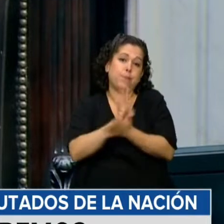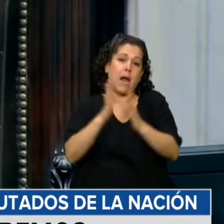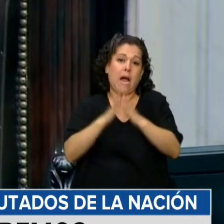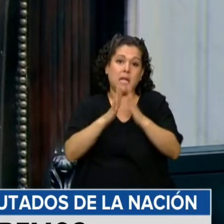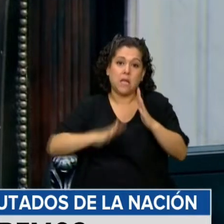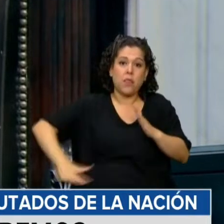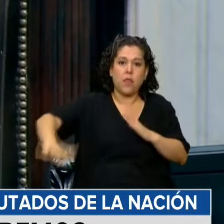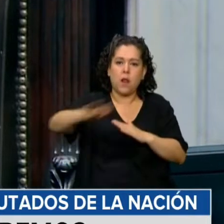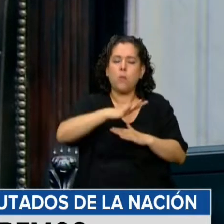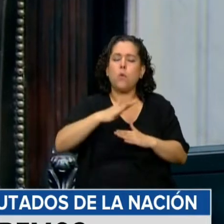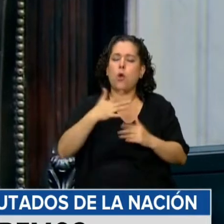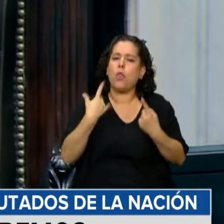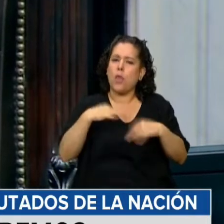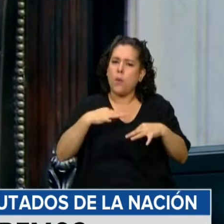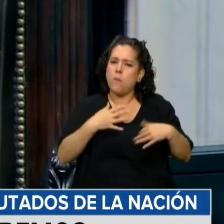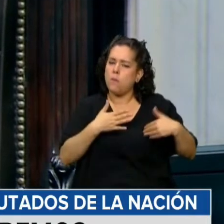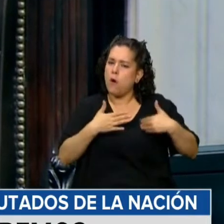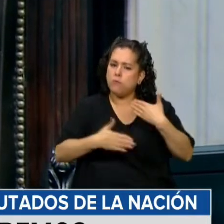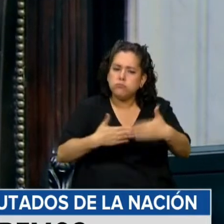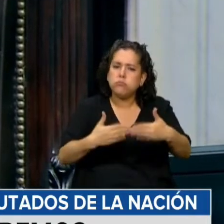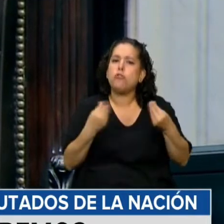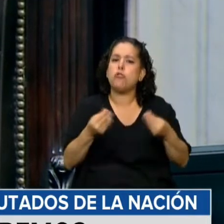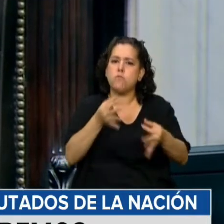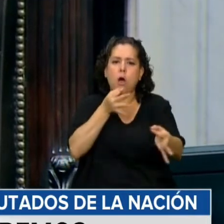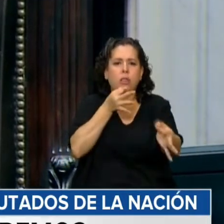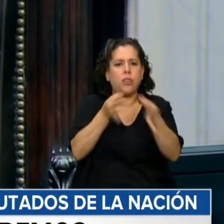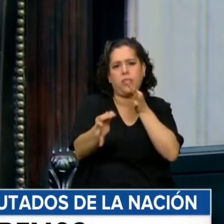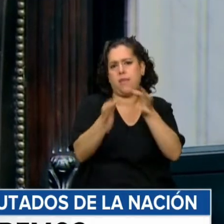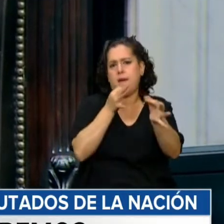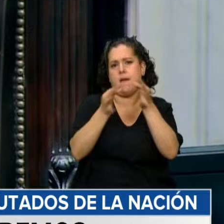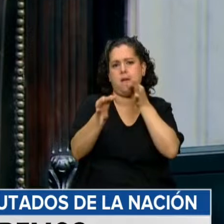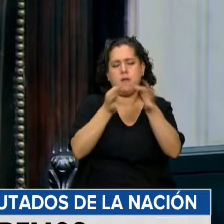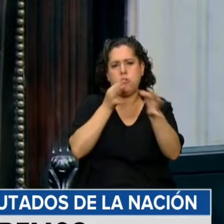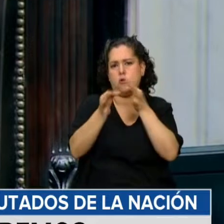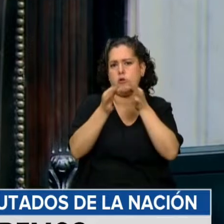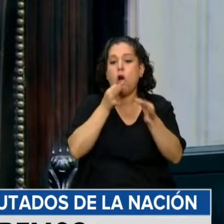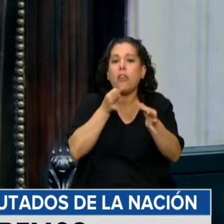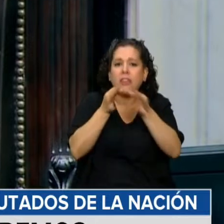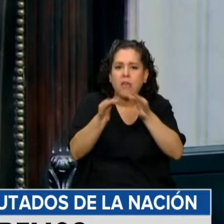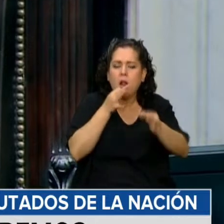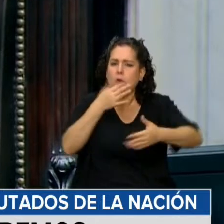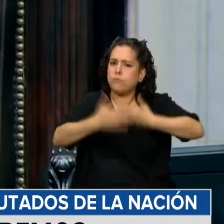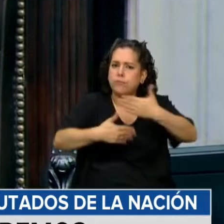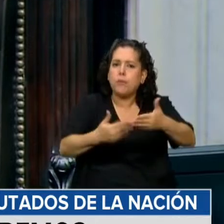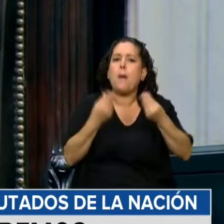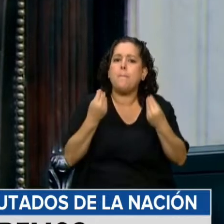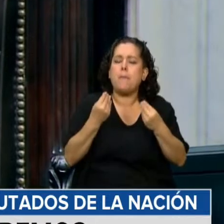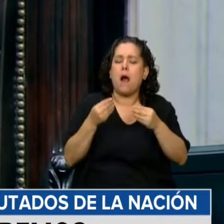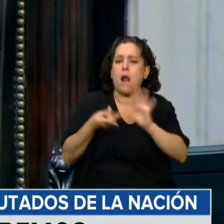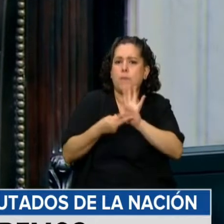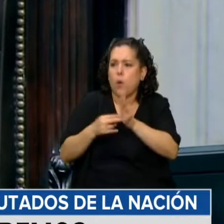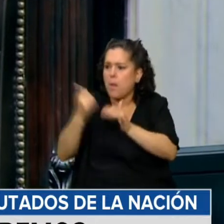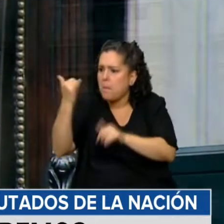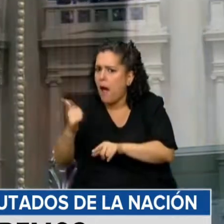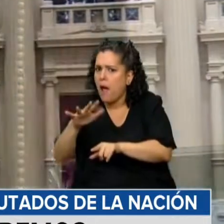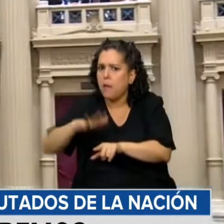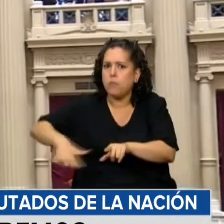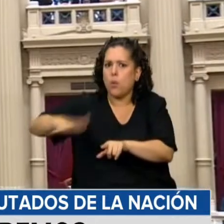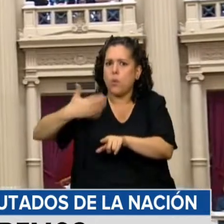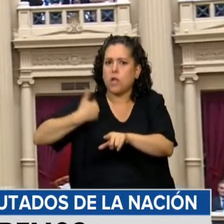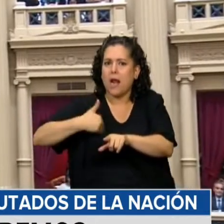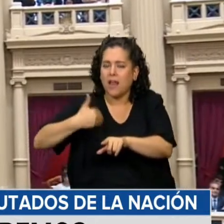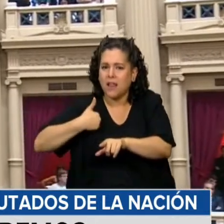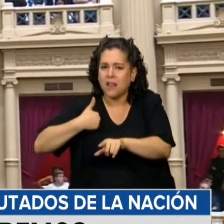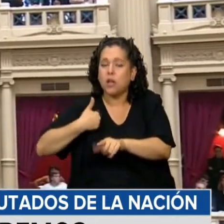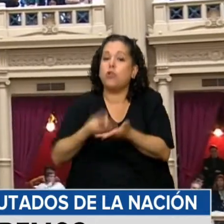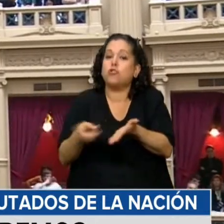del diálogo constructivo para obtener los consensos fundamentales que nos permitan superar los problemas que sufre nuestra población.